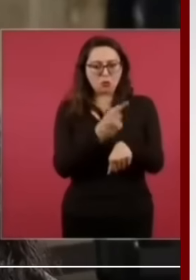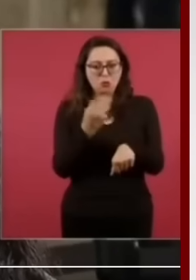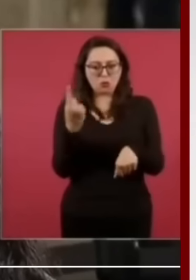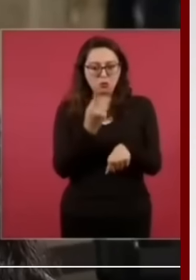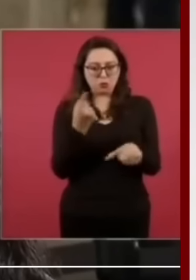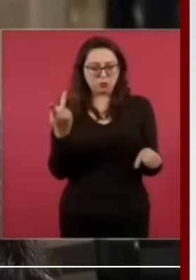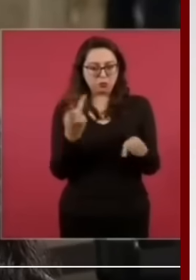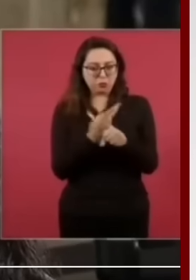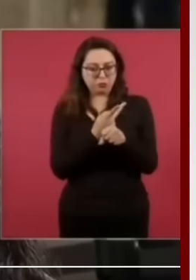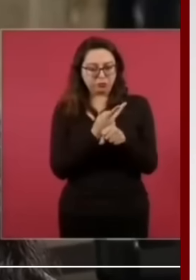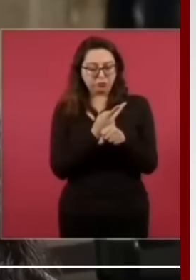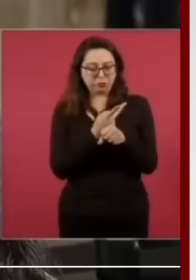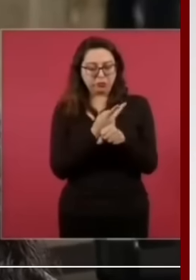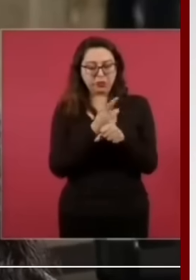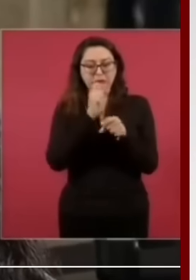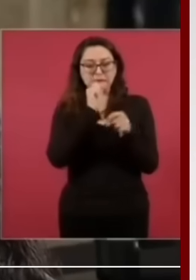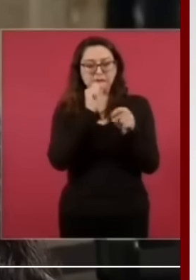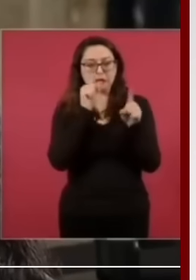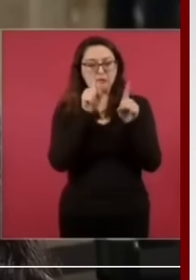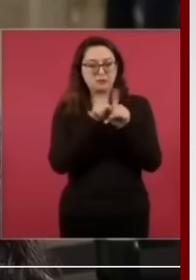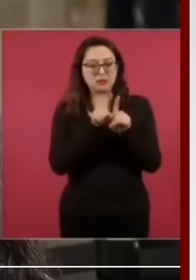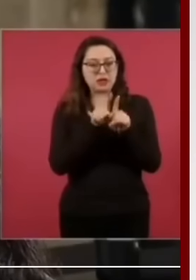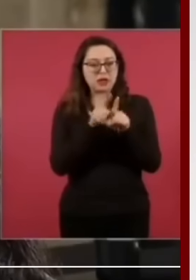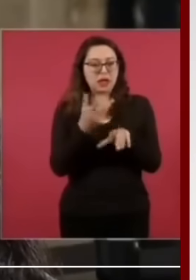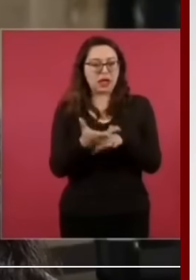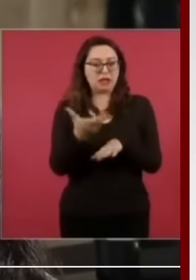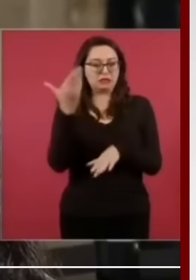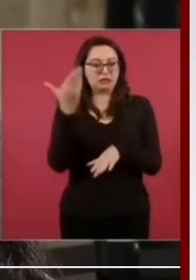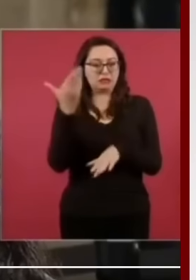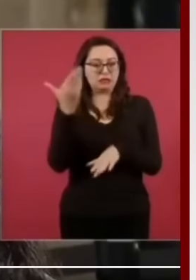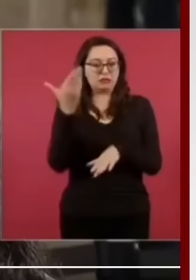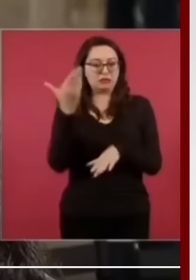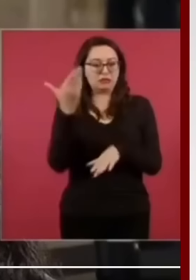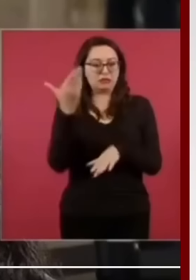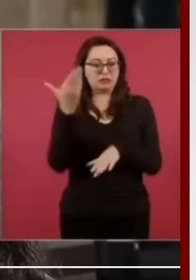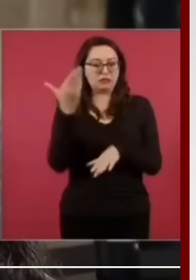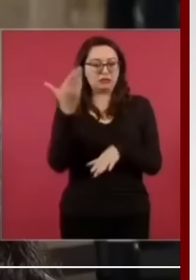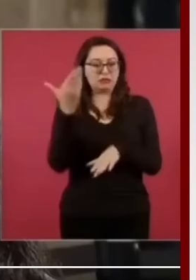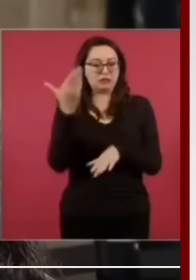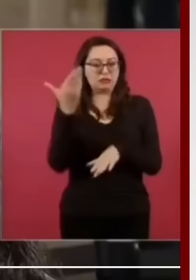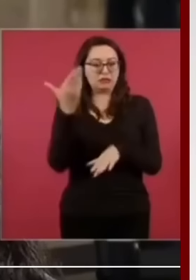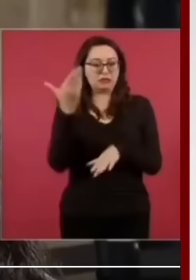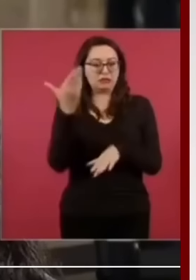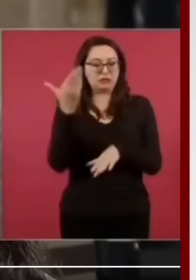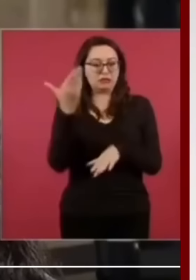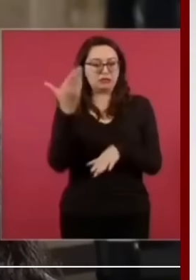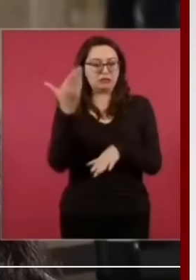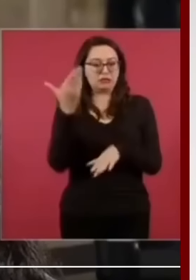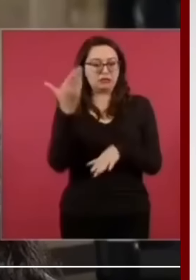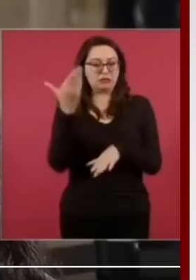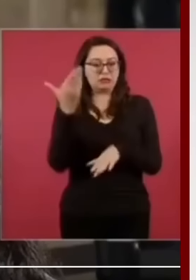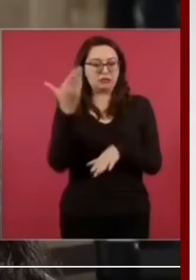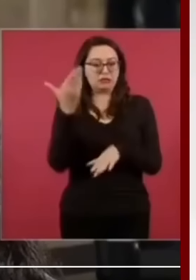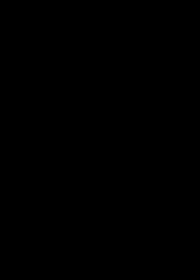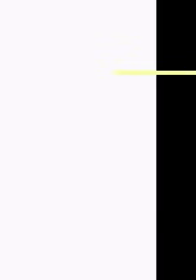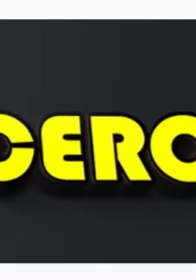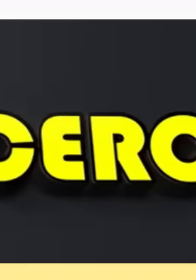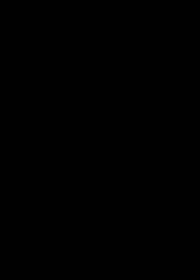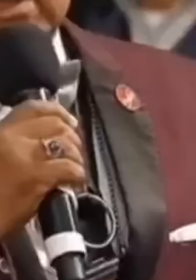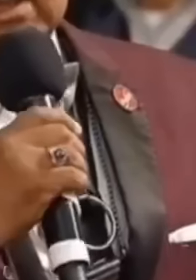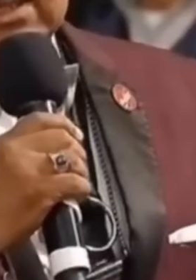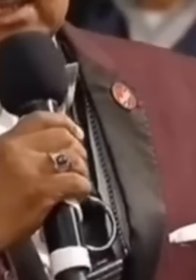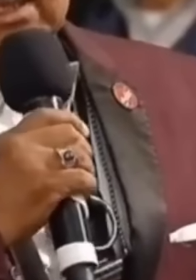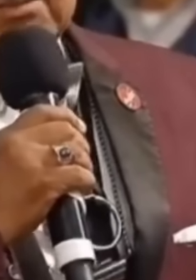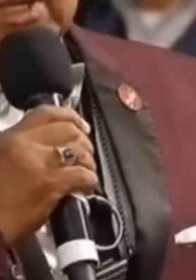semanas antes licenciado Colosio me había dado una entrevista Bueno Sigue contando pero Pero lo importante es esto